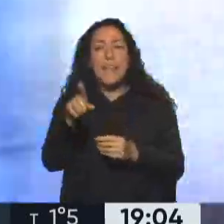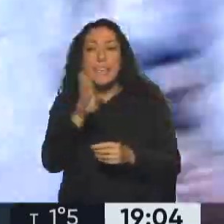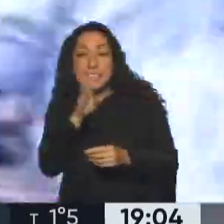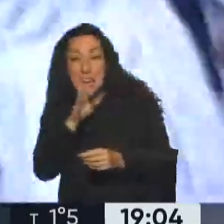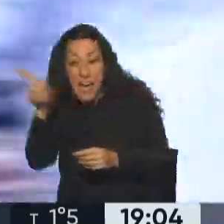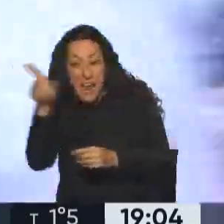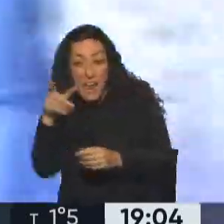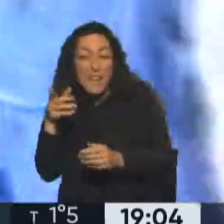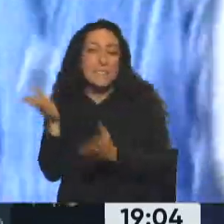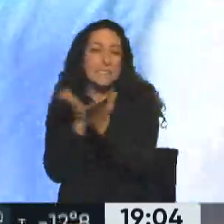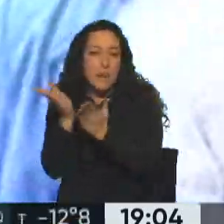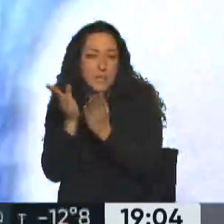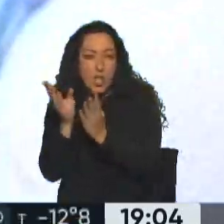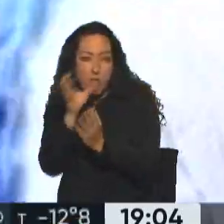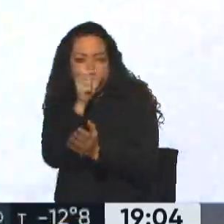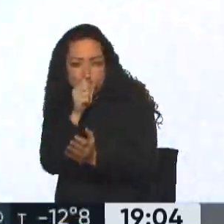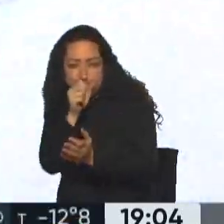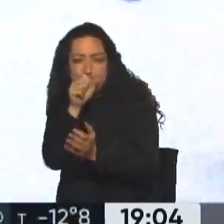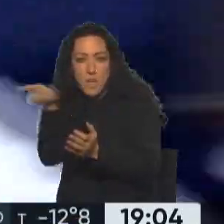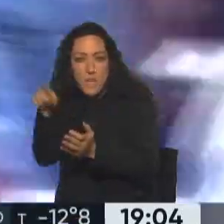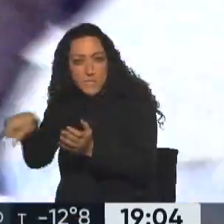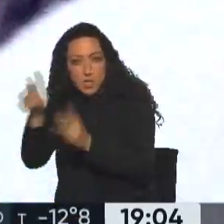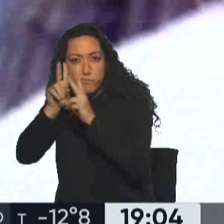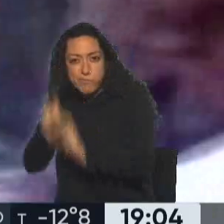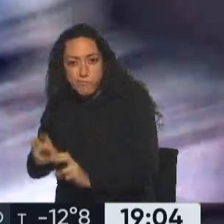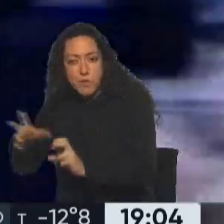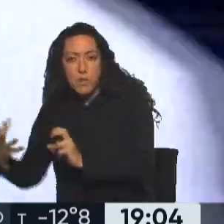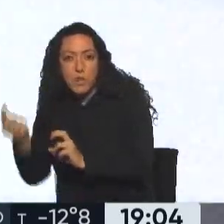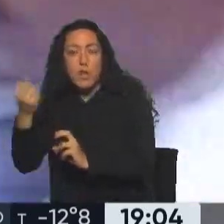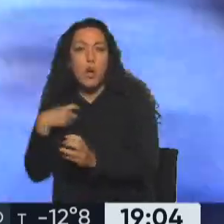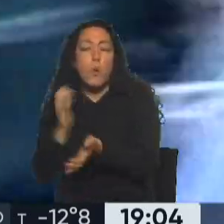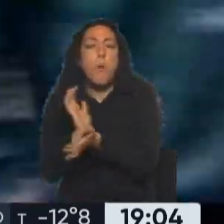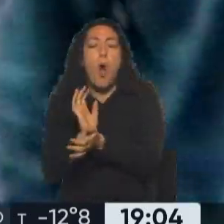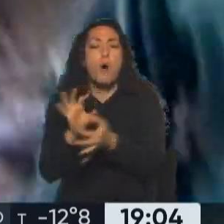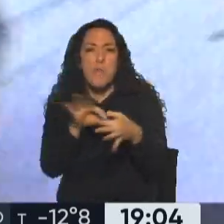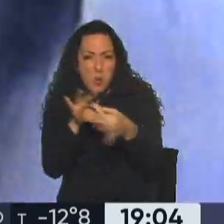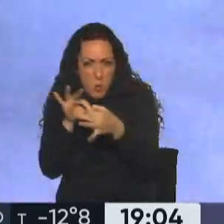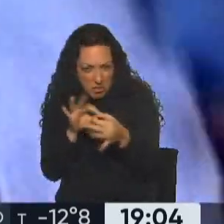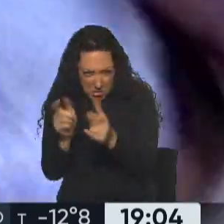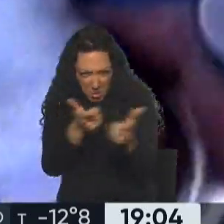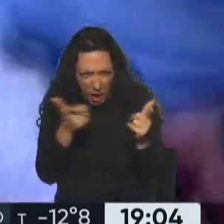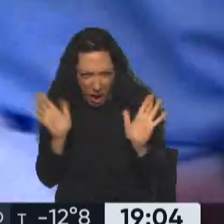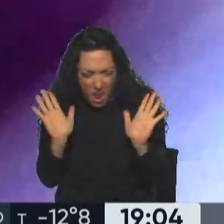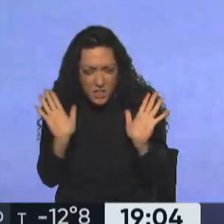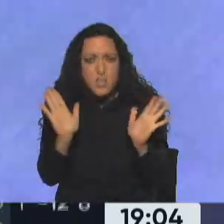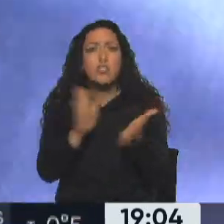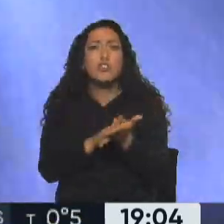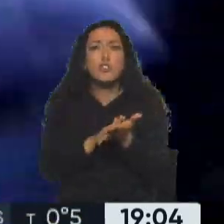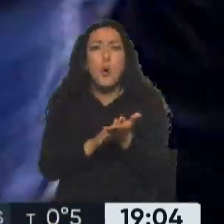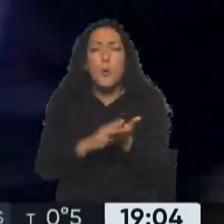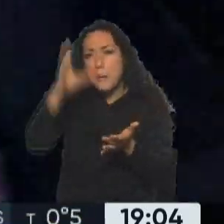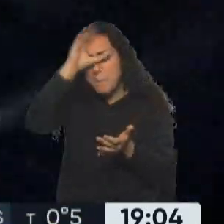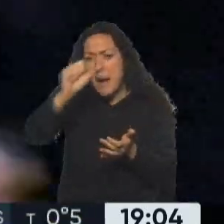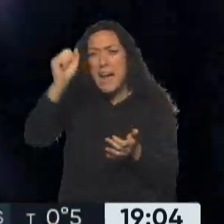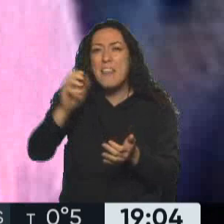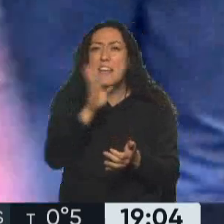mossad descartan cualquier tipo de vinculación estamos hablando de los atentados contra la embajada de israel en el